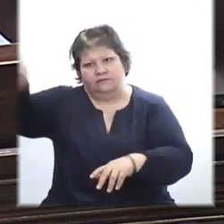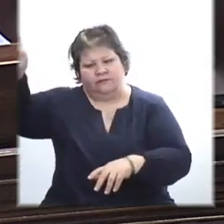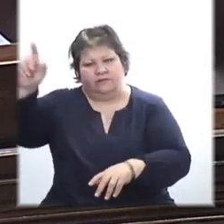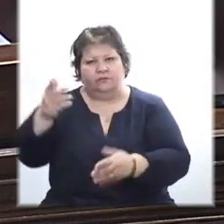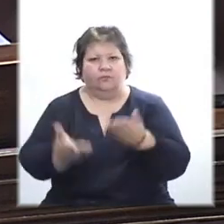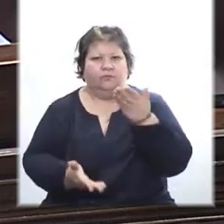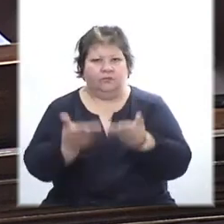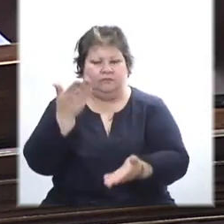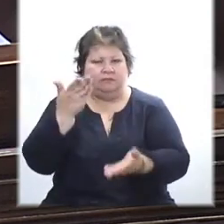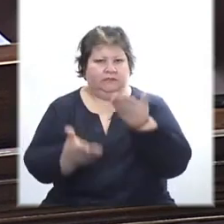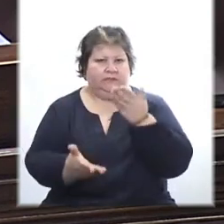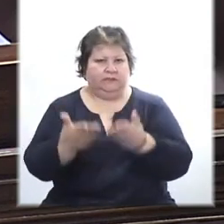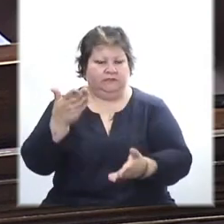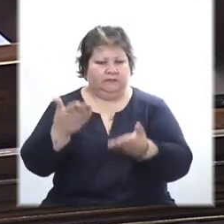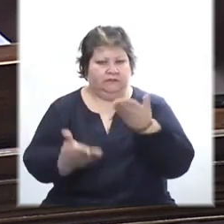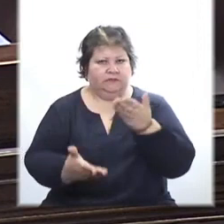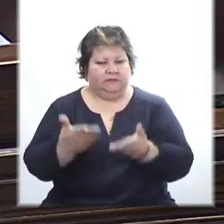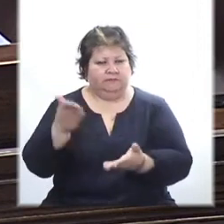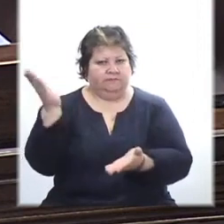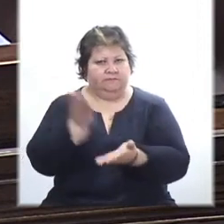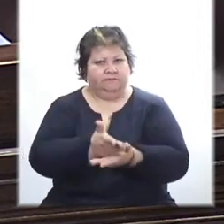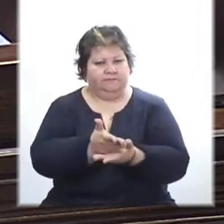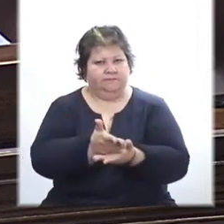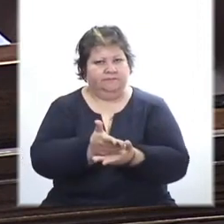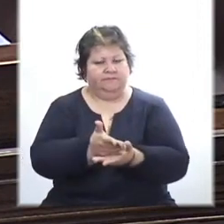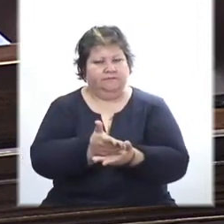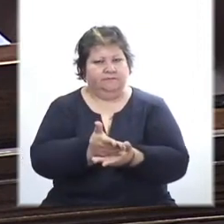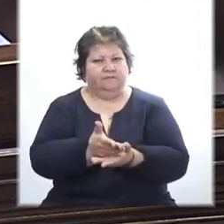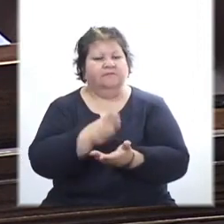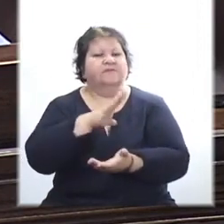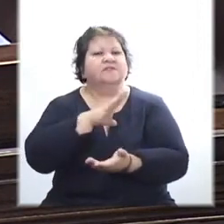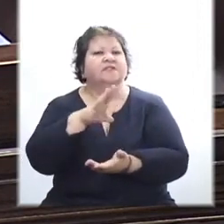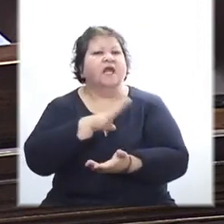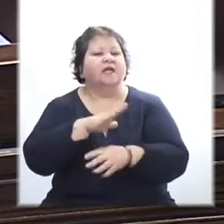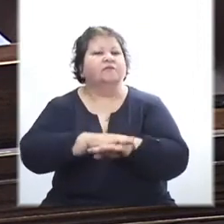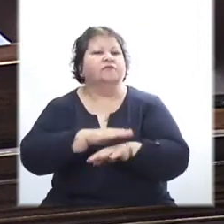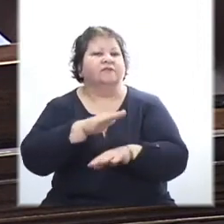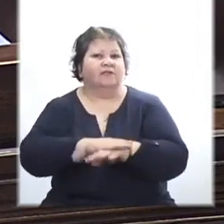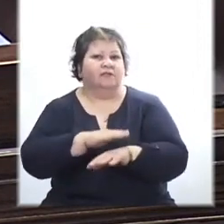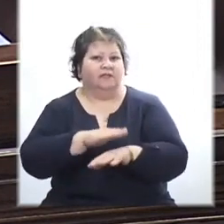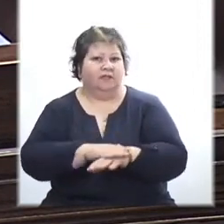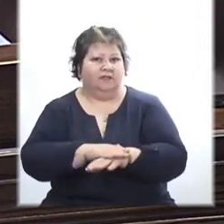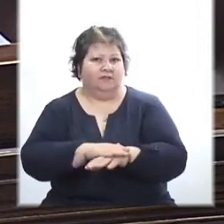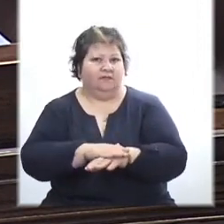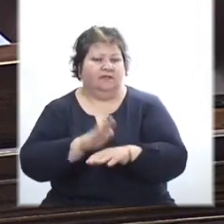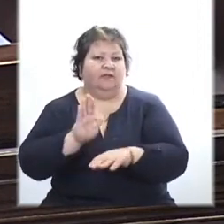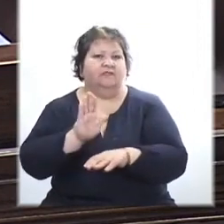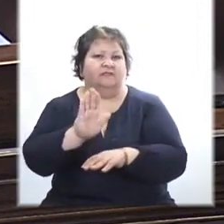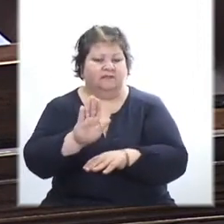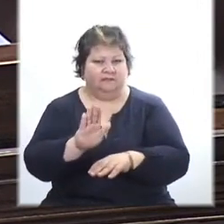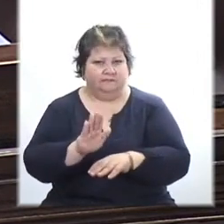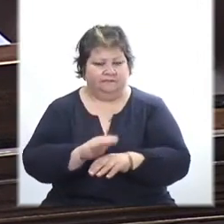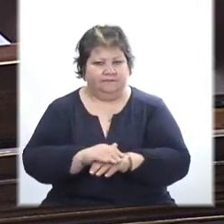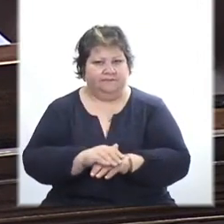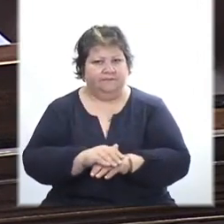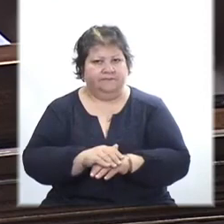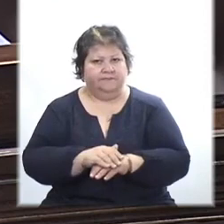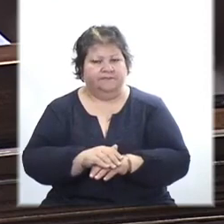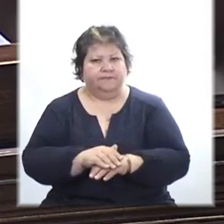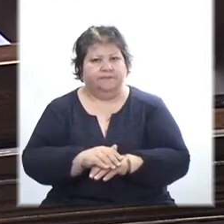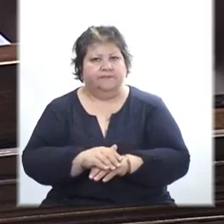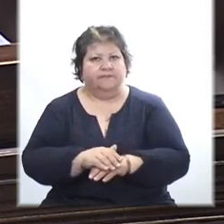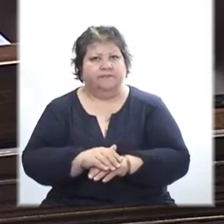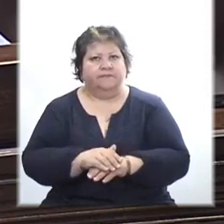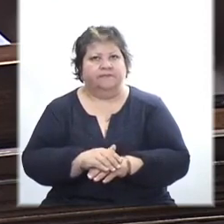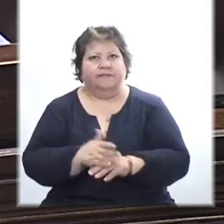respondan ante la justicia penal si es que existe ese tipo de responsabilidad, de esa intencionalidad. Nos pareció como que el